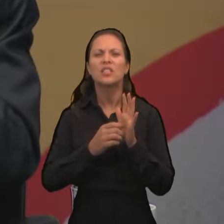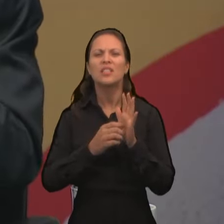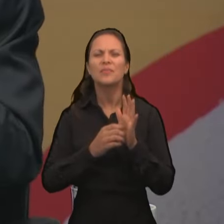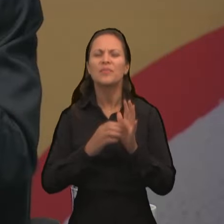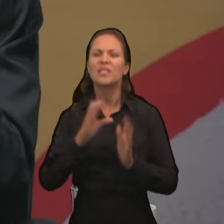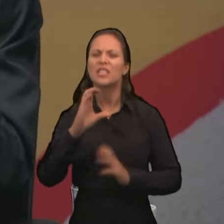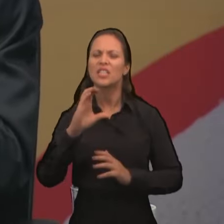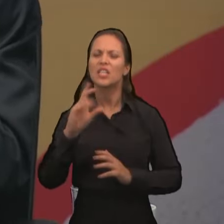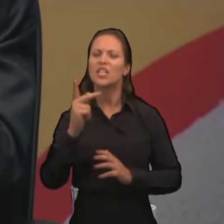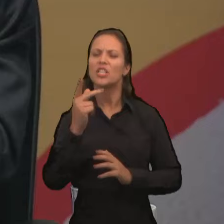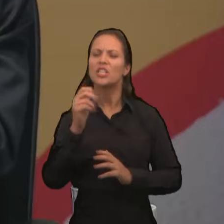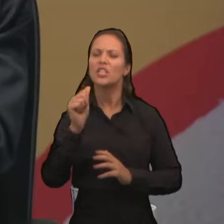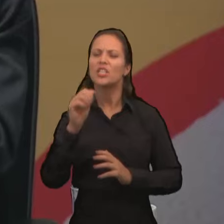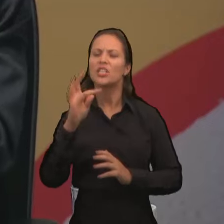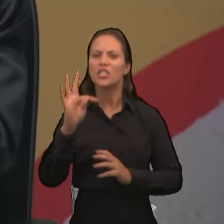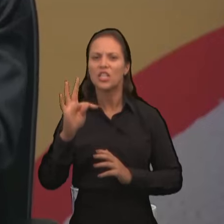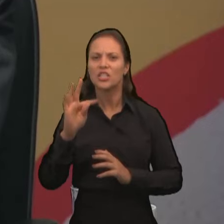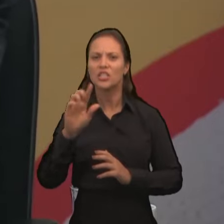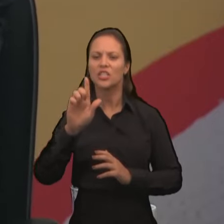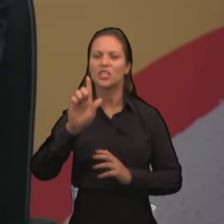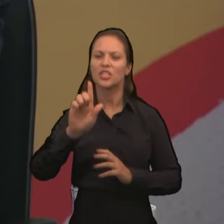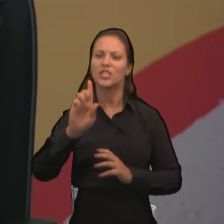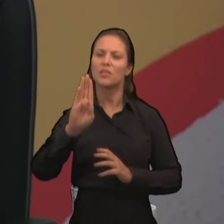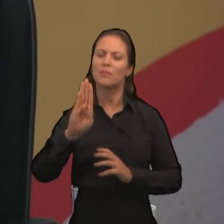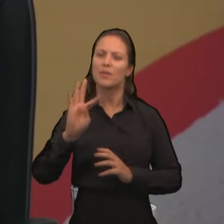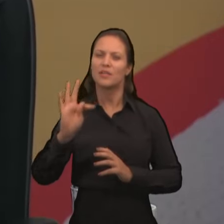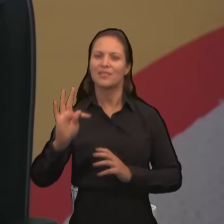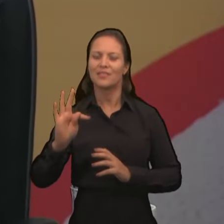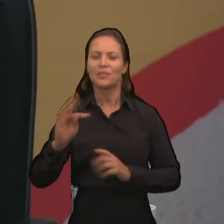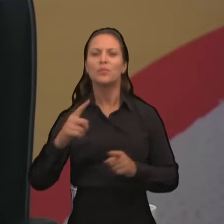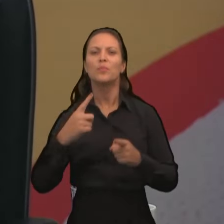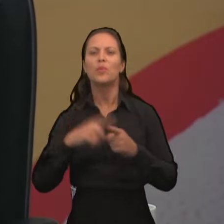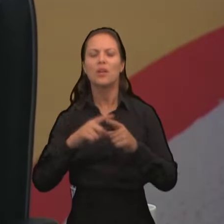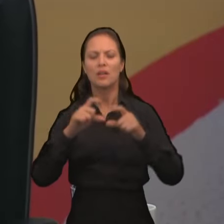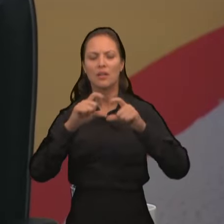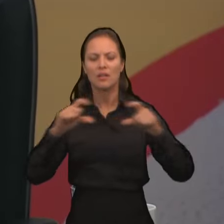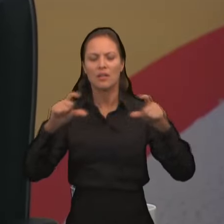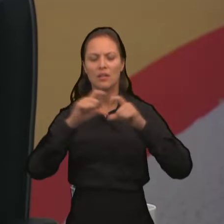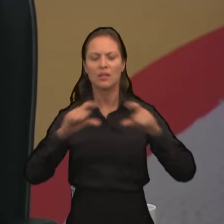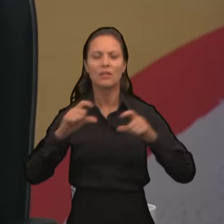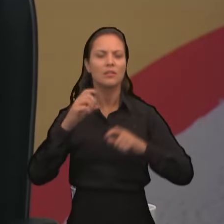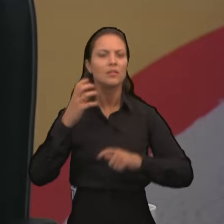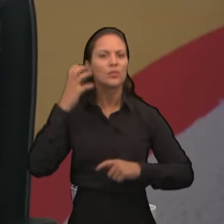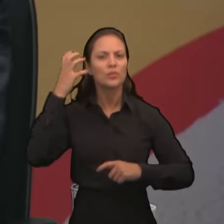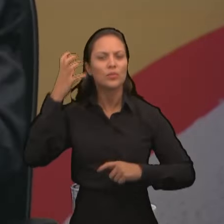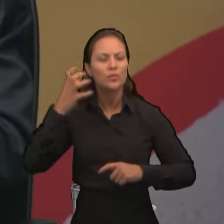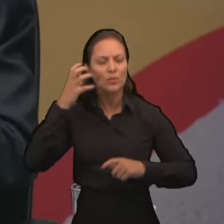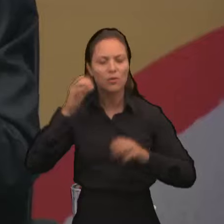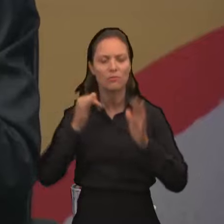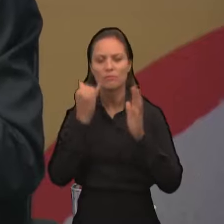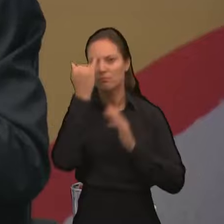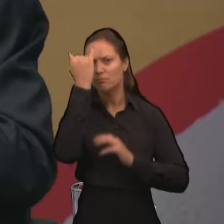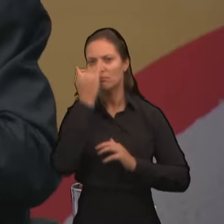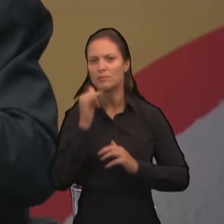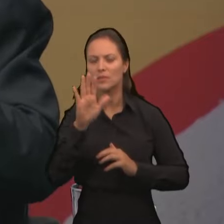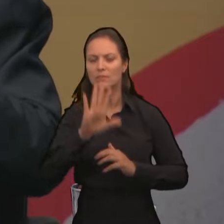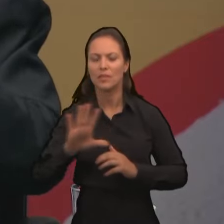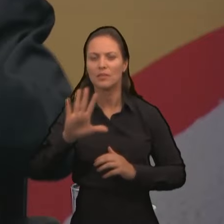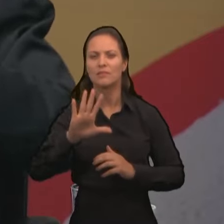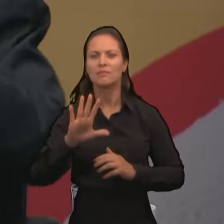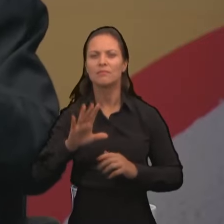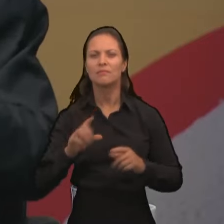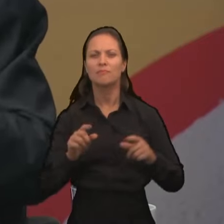La generativa, el chat GPT, que es capaz de generar contenido, textos, sonidos, imágenes, y esto fue